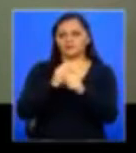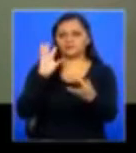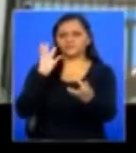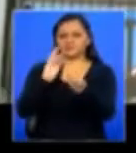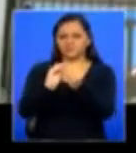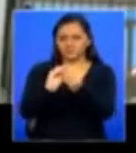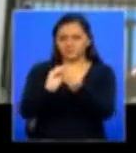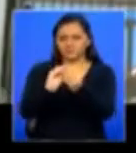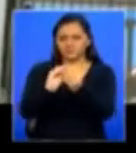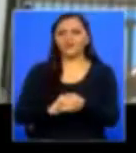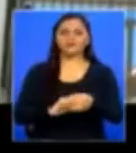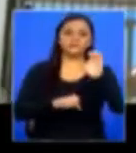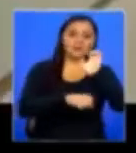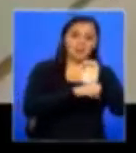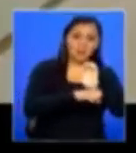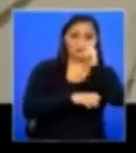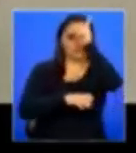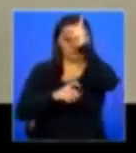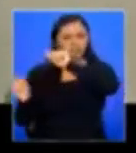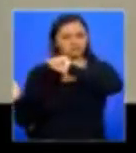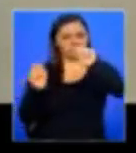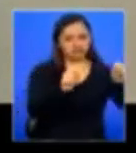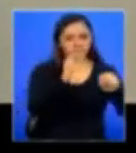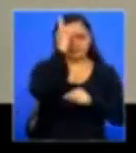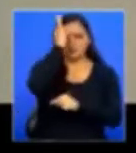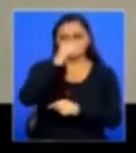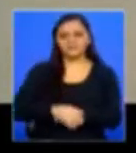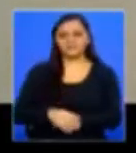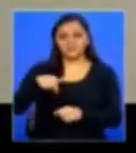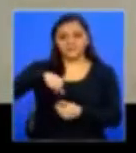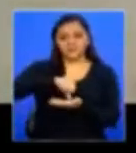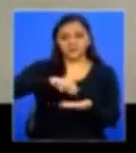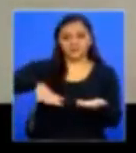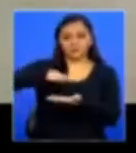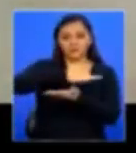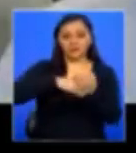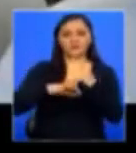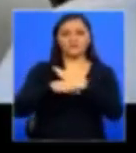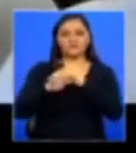Perú. En esta ciudad también funciona una de las primeras escuelas del milenio,